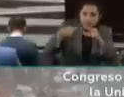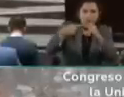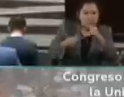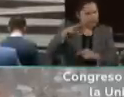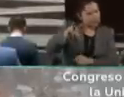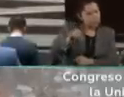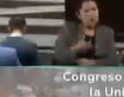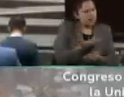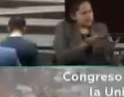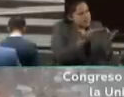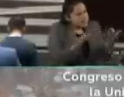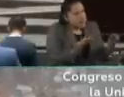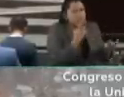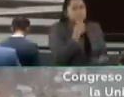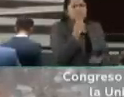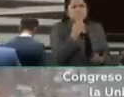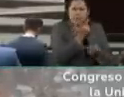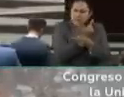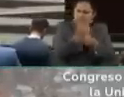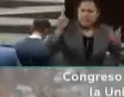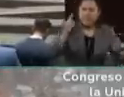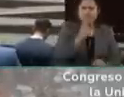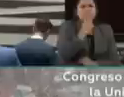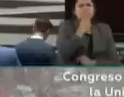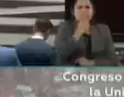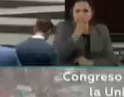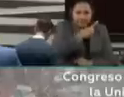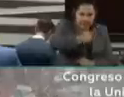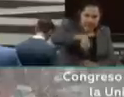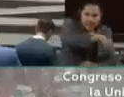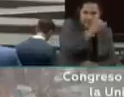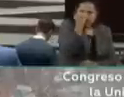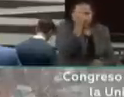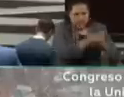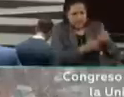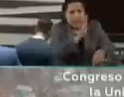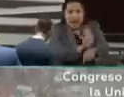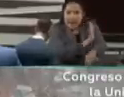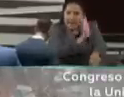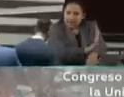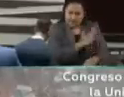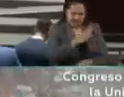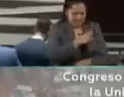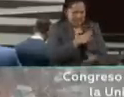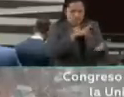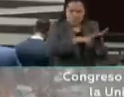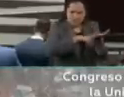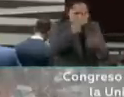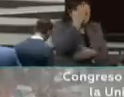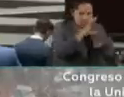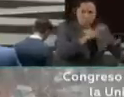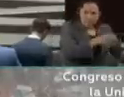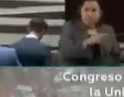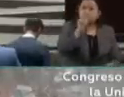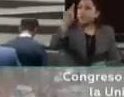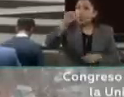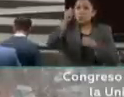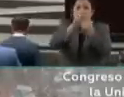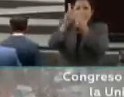la nacionalización del petróleo y de la industria eléctrica, el que acogió a los perseguidos de las guerras y del fascismo, el